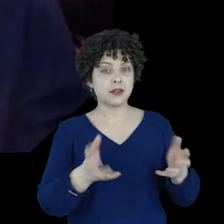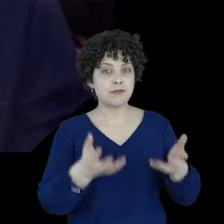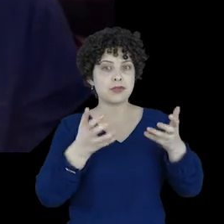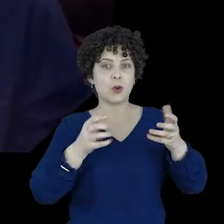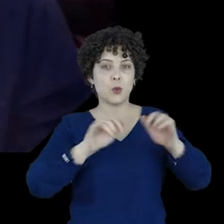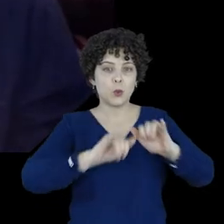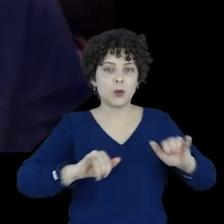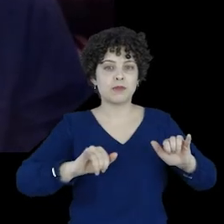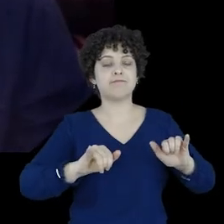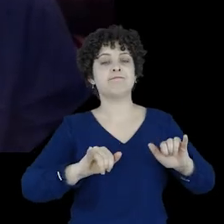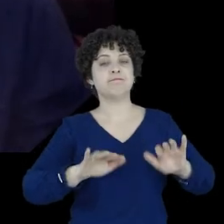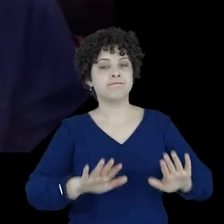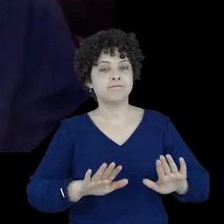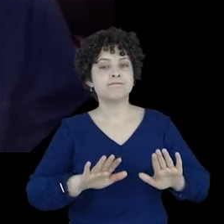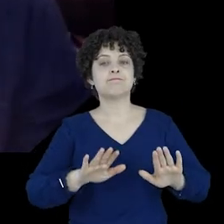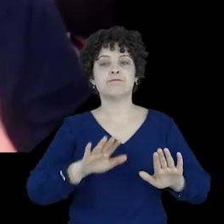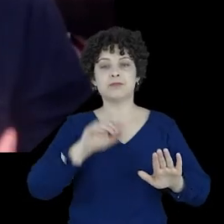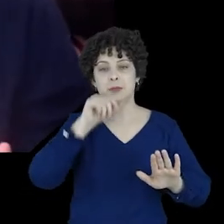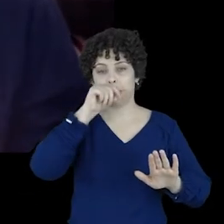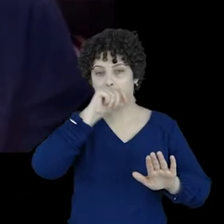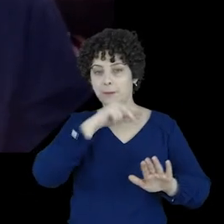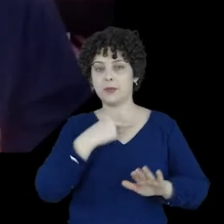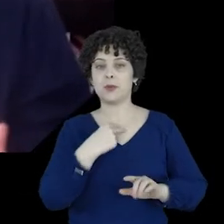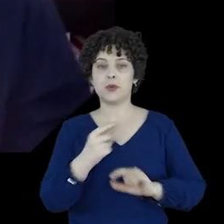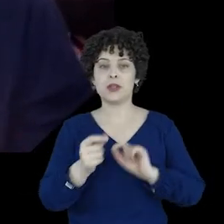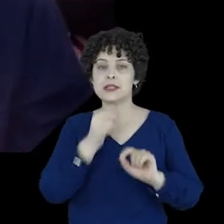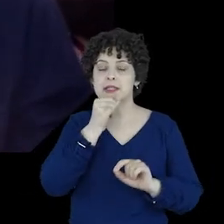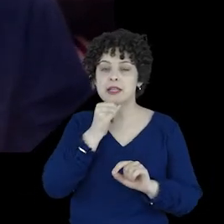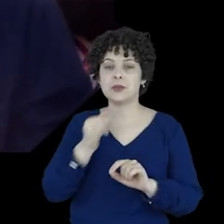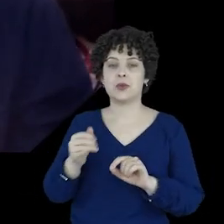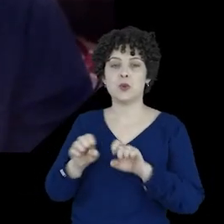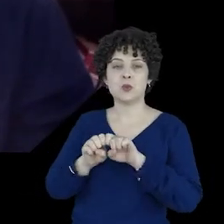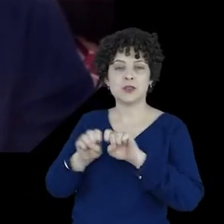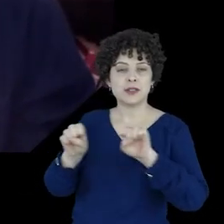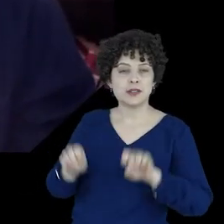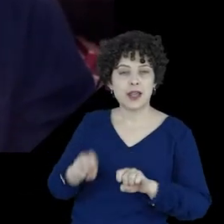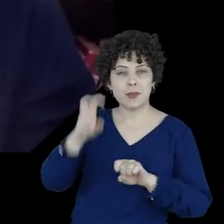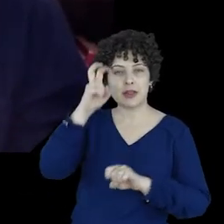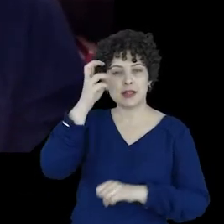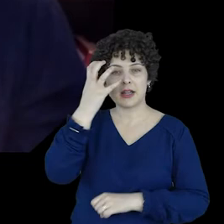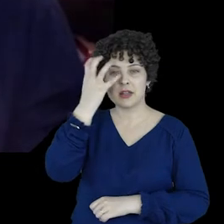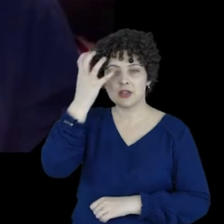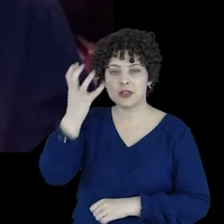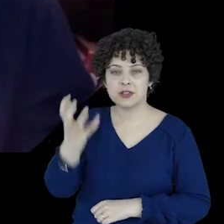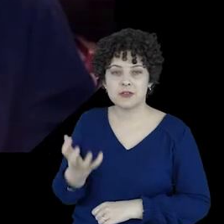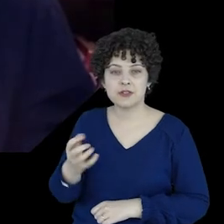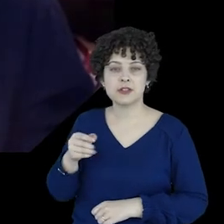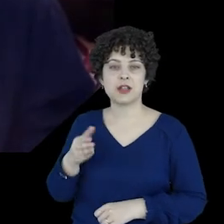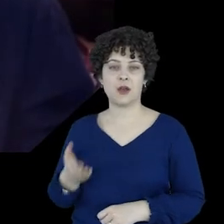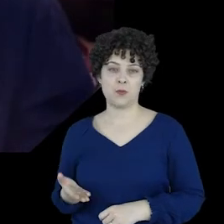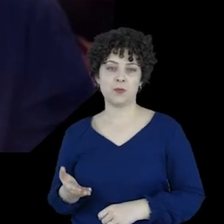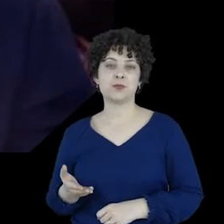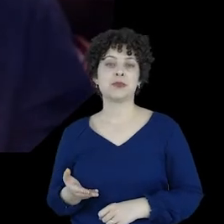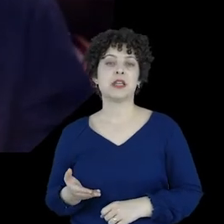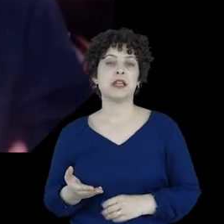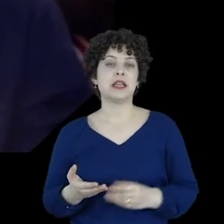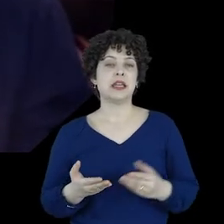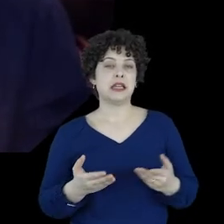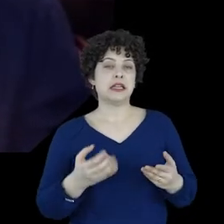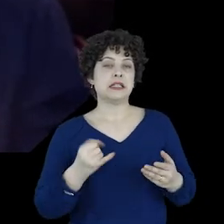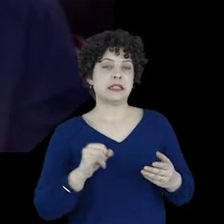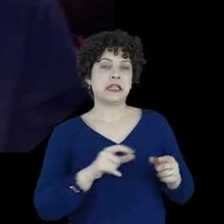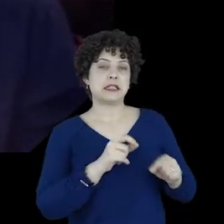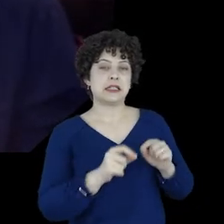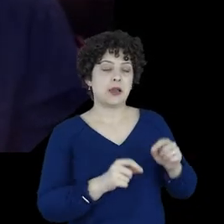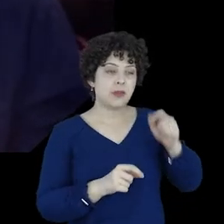hincapié que en ningún caso se puede justificar la implementación de un sistema de inteligencia artificial si va en